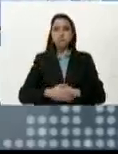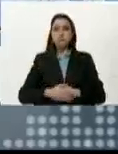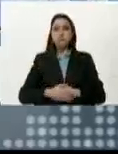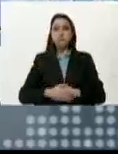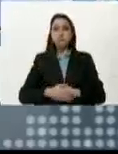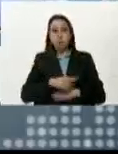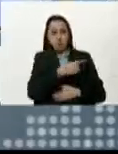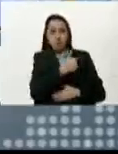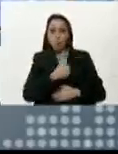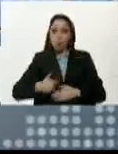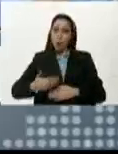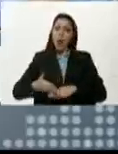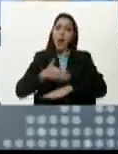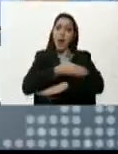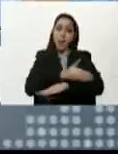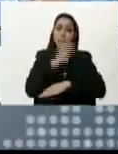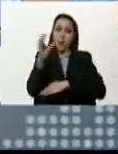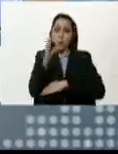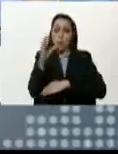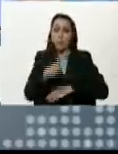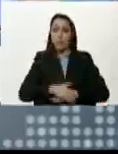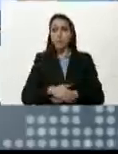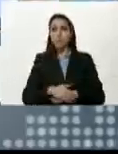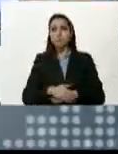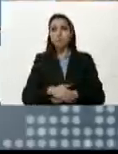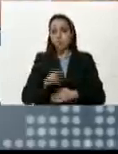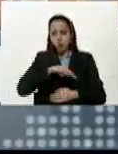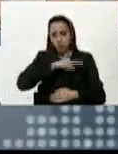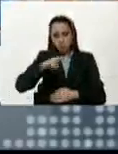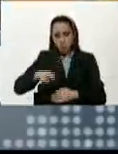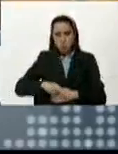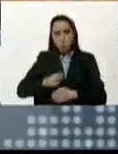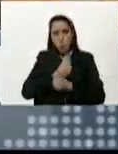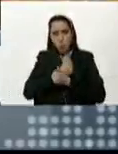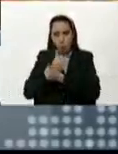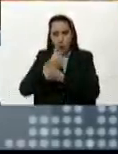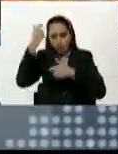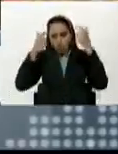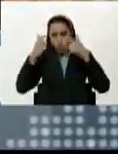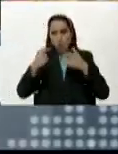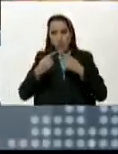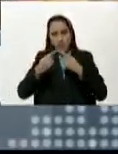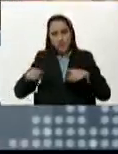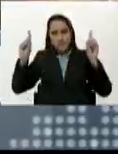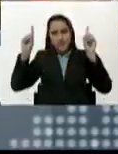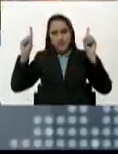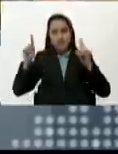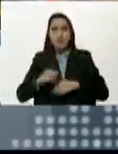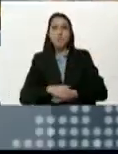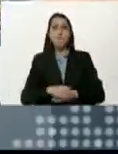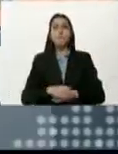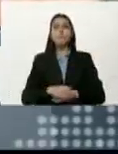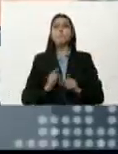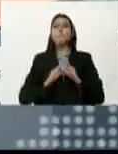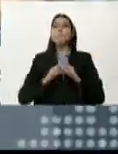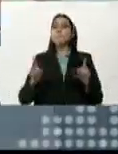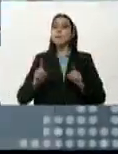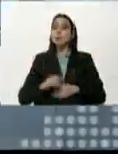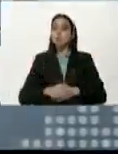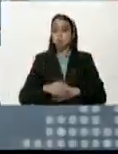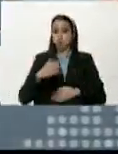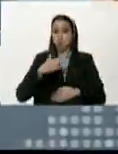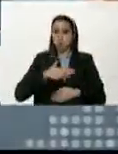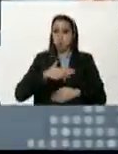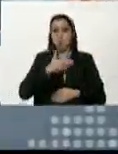álvaro uribe vélez y nuestro amado comandante hugo chávez pero cuando uno es